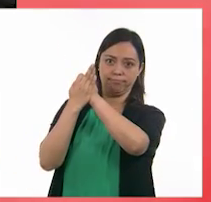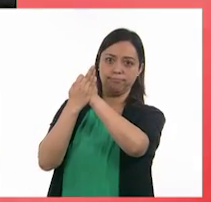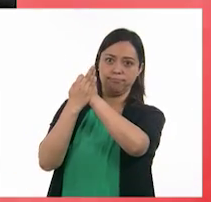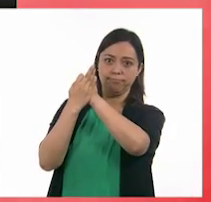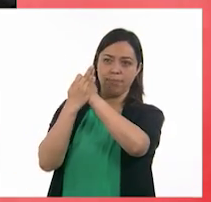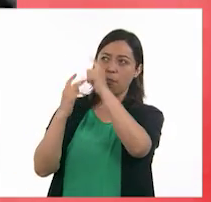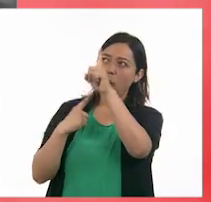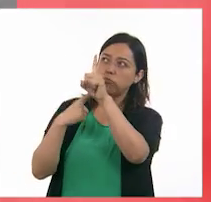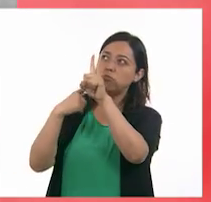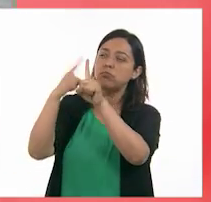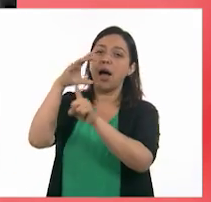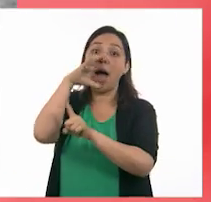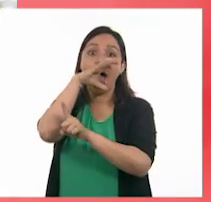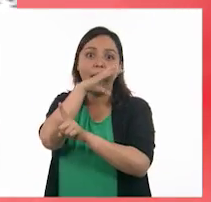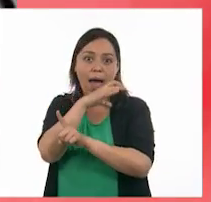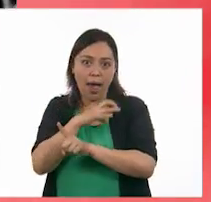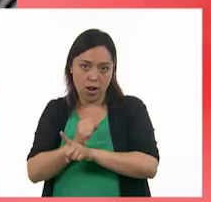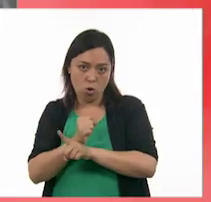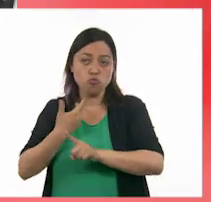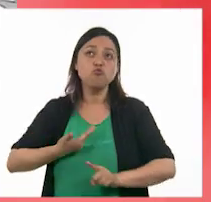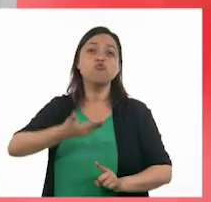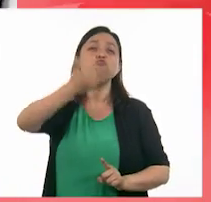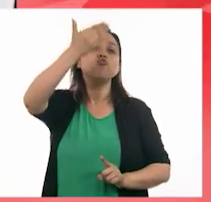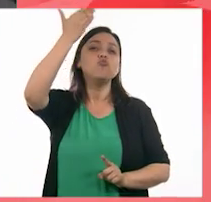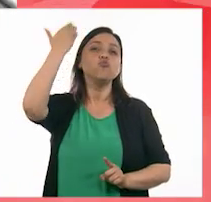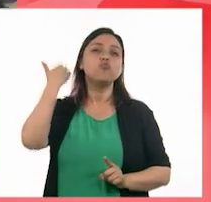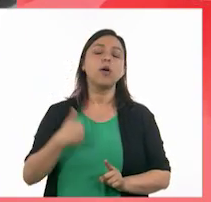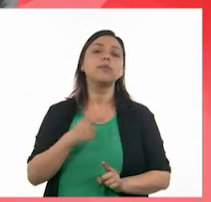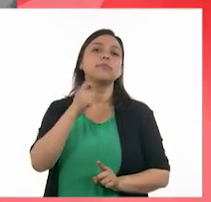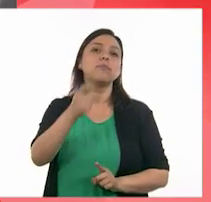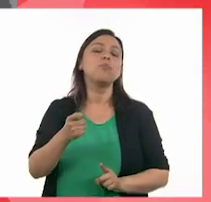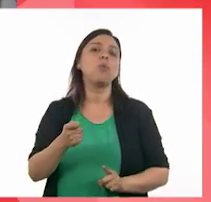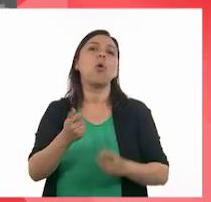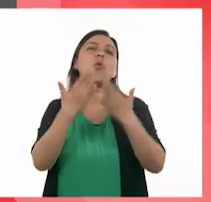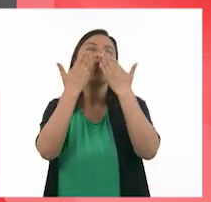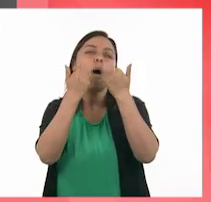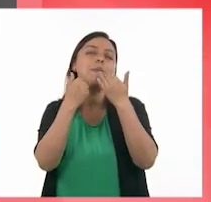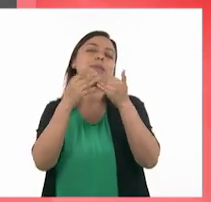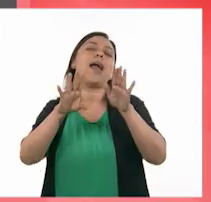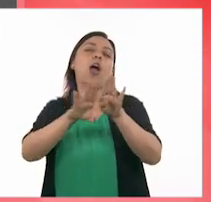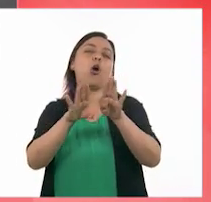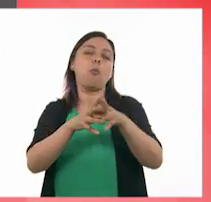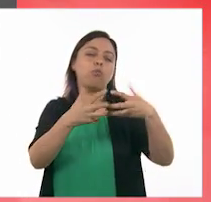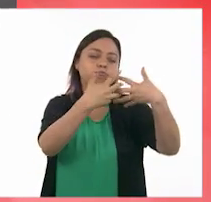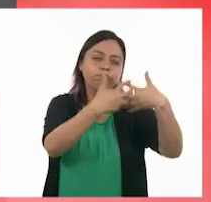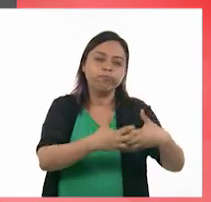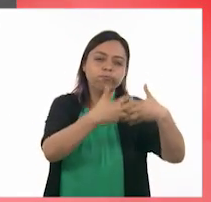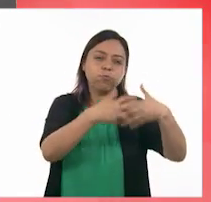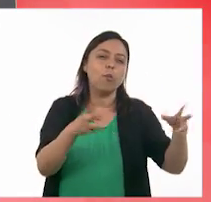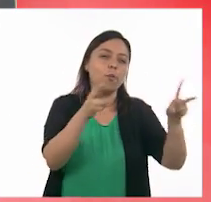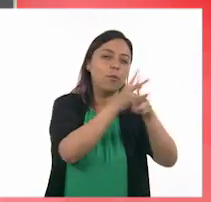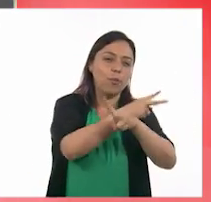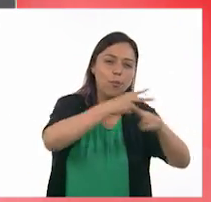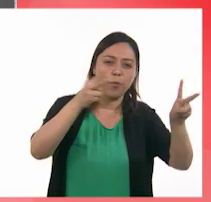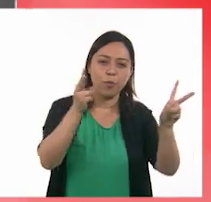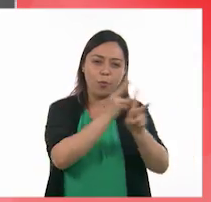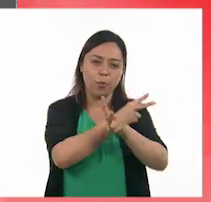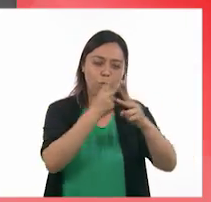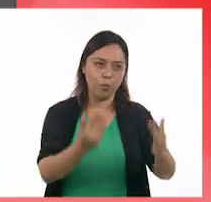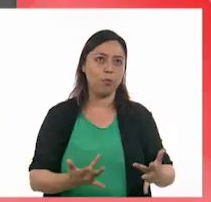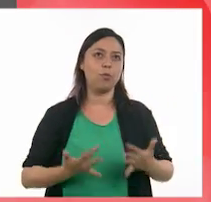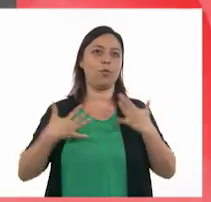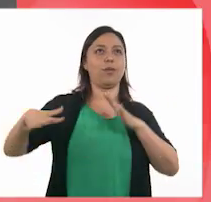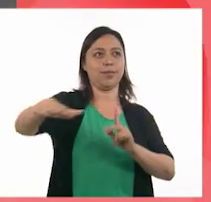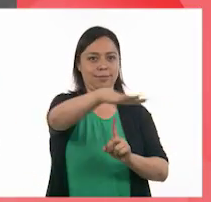las altas temperaturas. En aquellos tiempos no había pues, aires acondicionados ni mecanismos para el